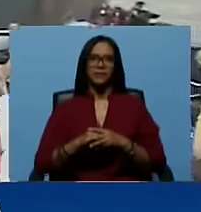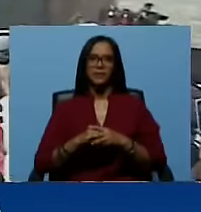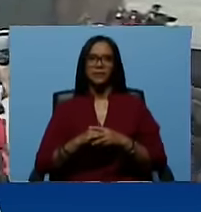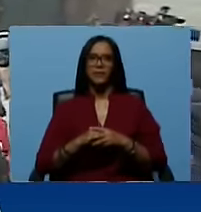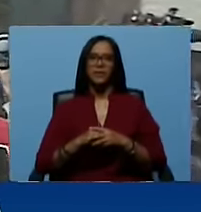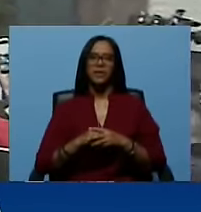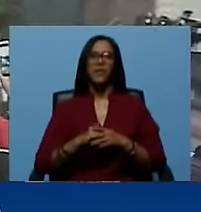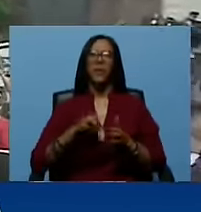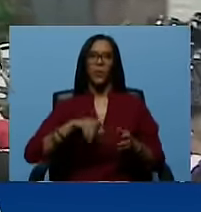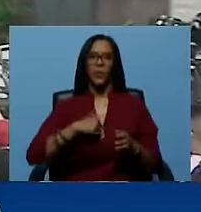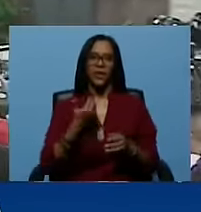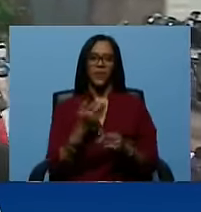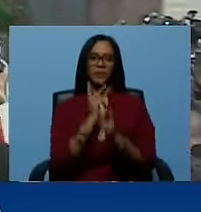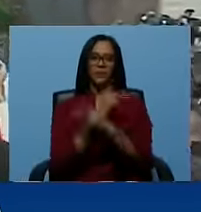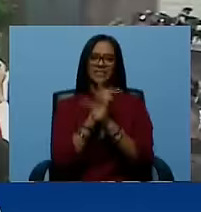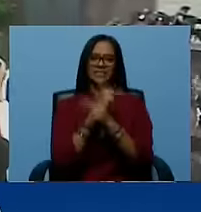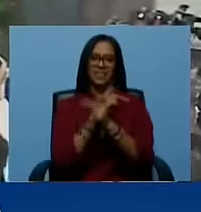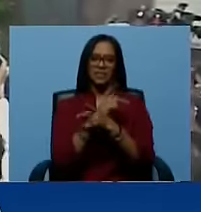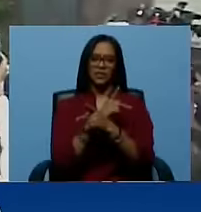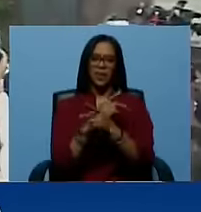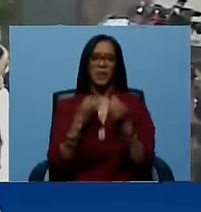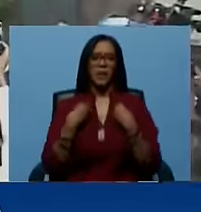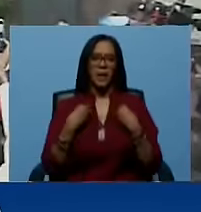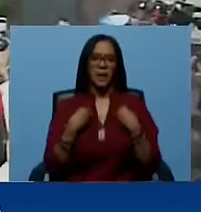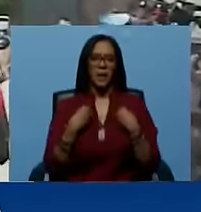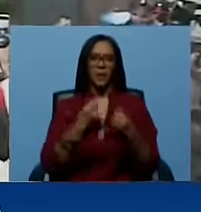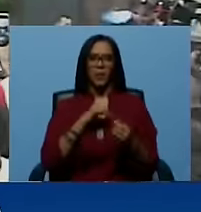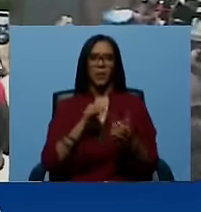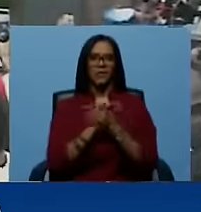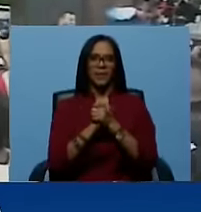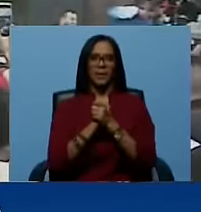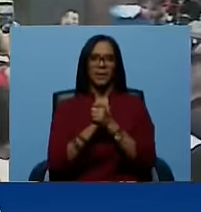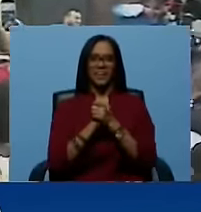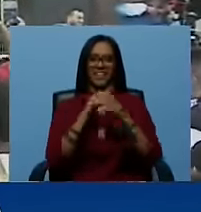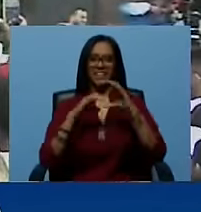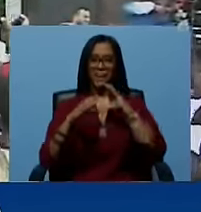Pudiéramos hacer un TikTok live con nuestra amiga, la que se conecta.